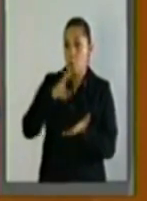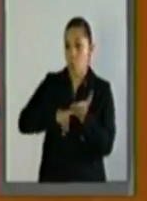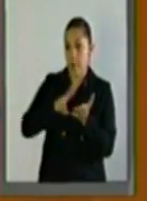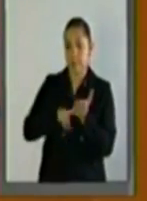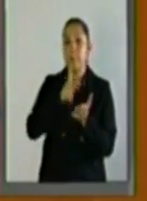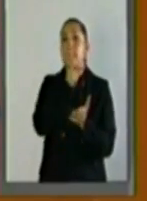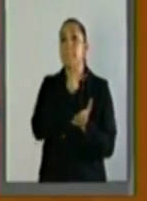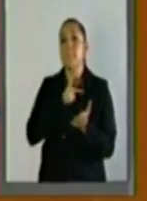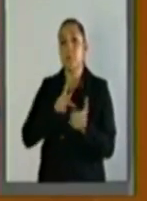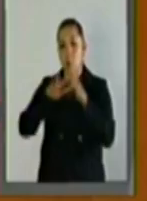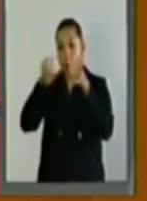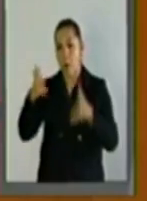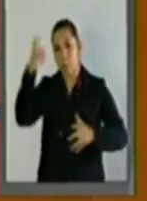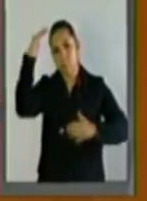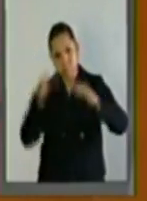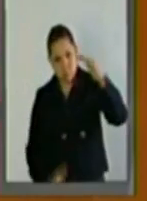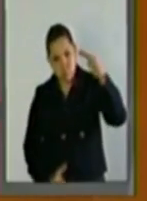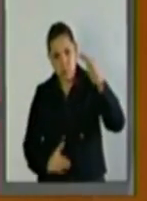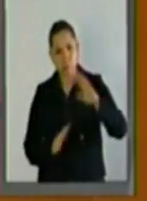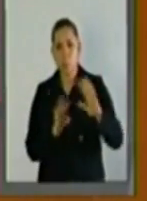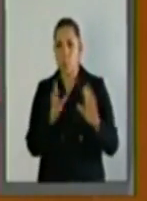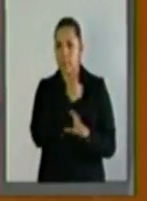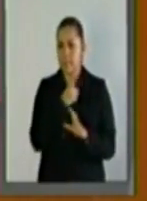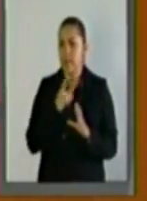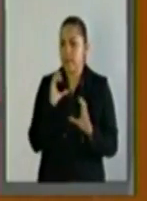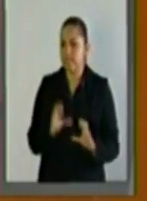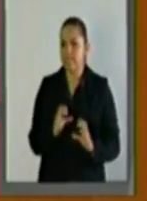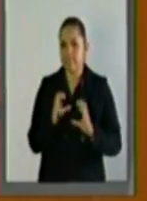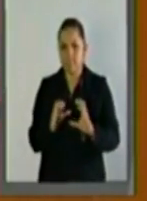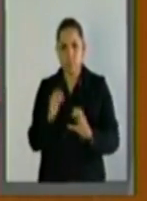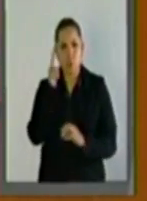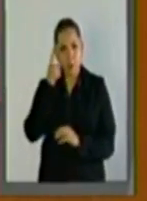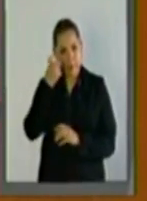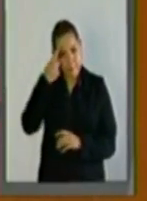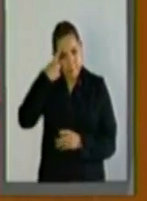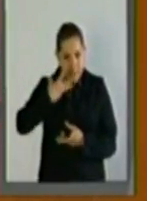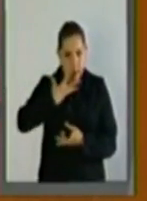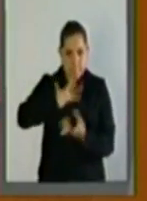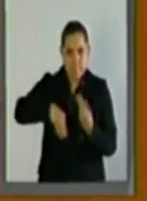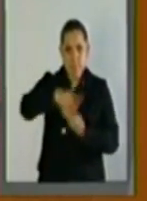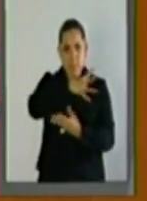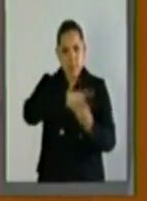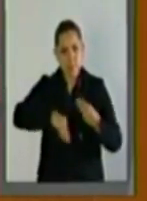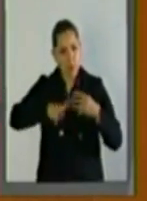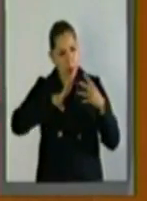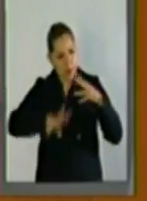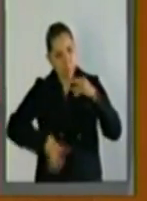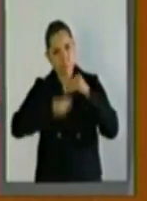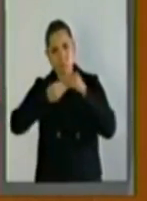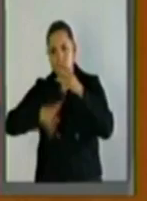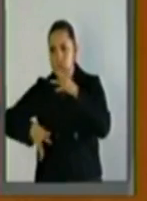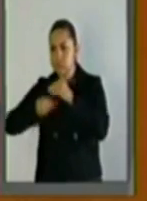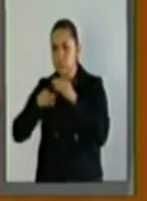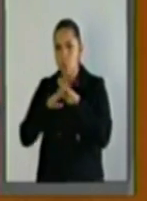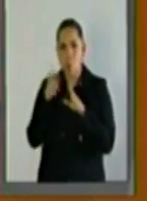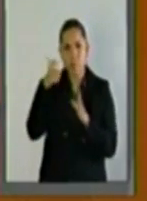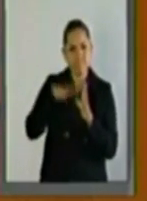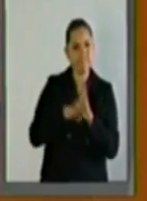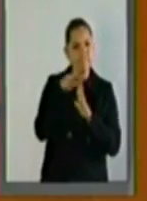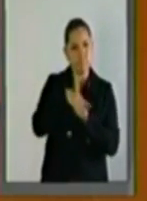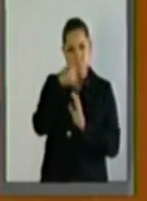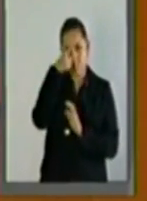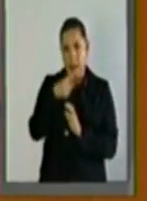del petróleo y que podamos tener recursos adicionales para enfrentar la crisis y los problemas de nuestro